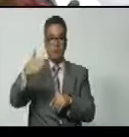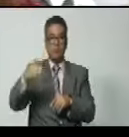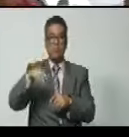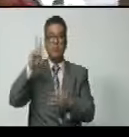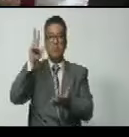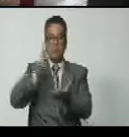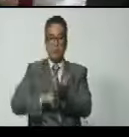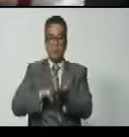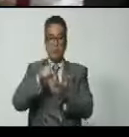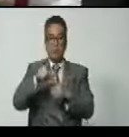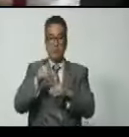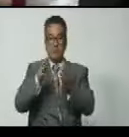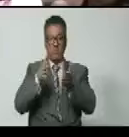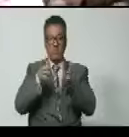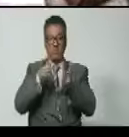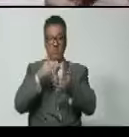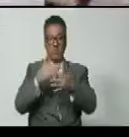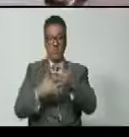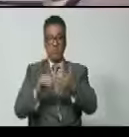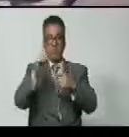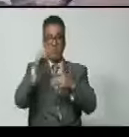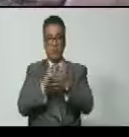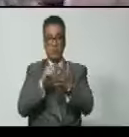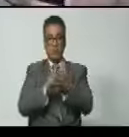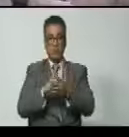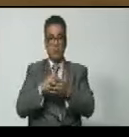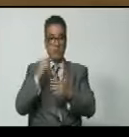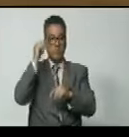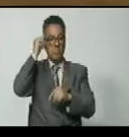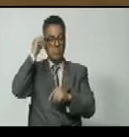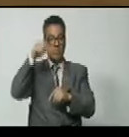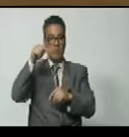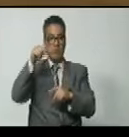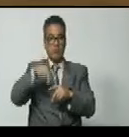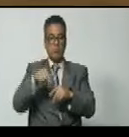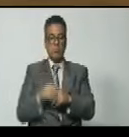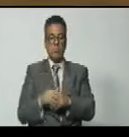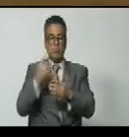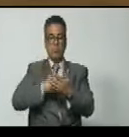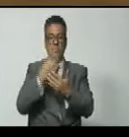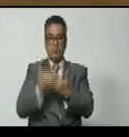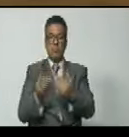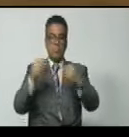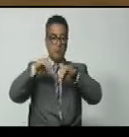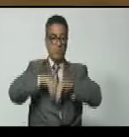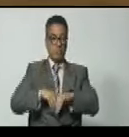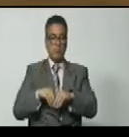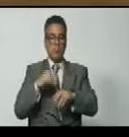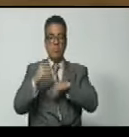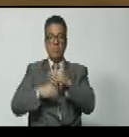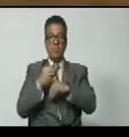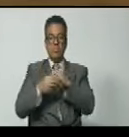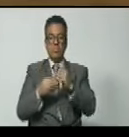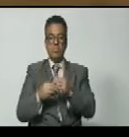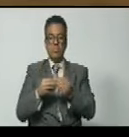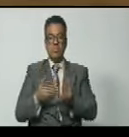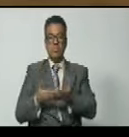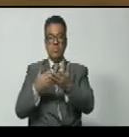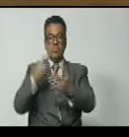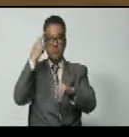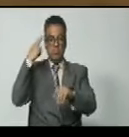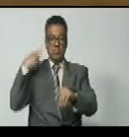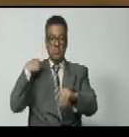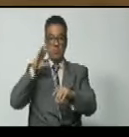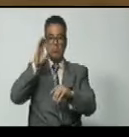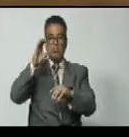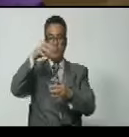Queda aprobado el orden del día. Primer punto del orden del día, ciudadana secretaria. Proyecto de acuerdo mediante el cual se conceden los honores